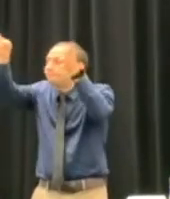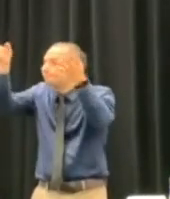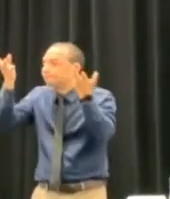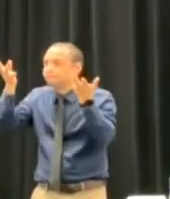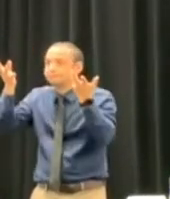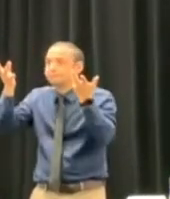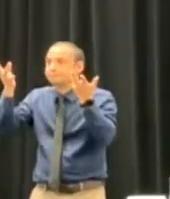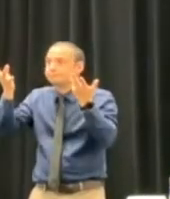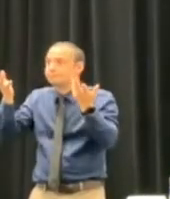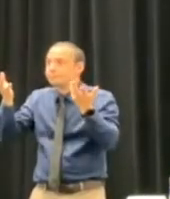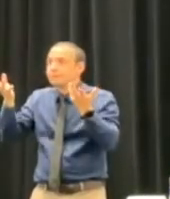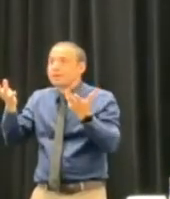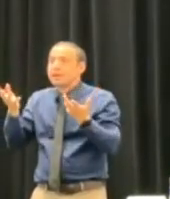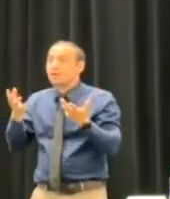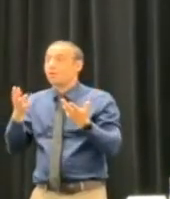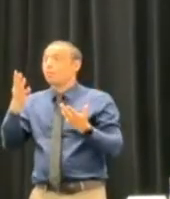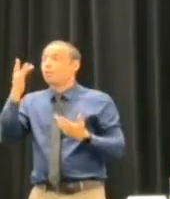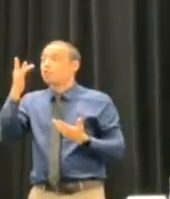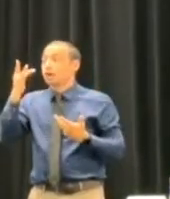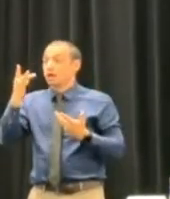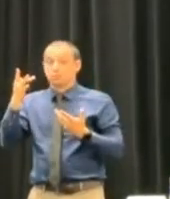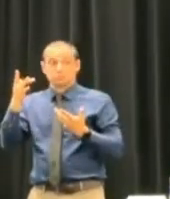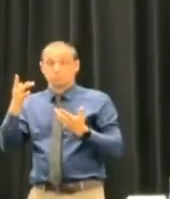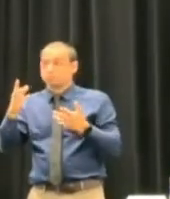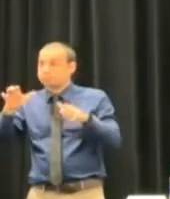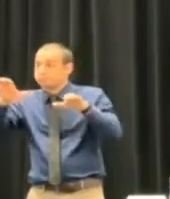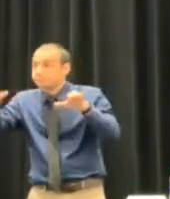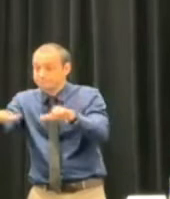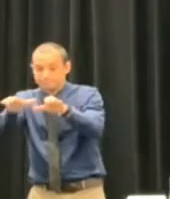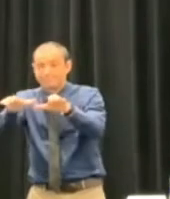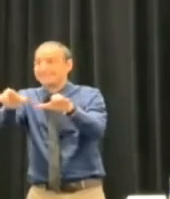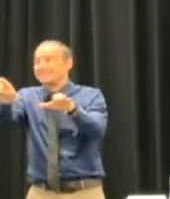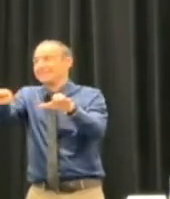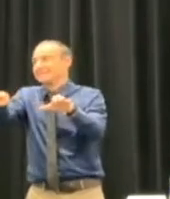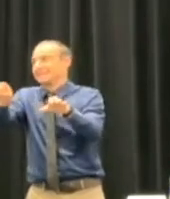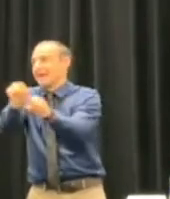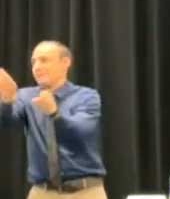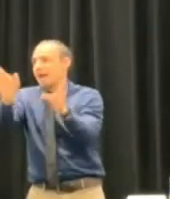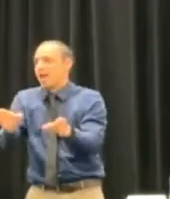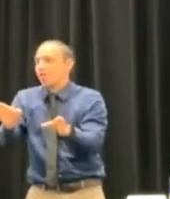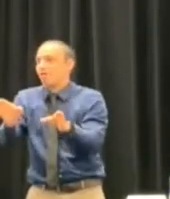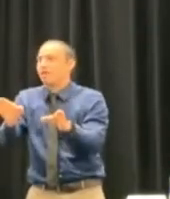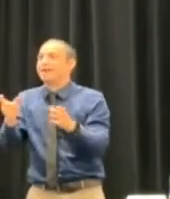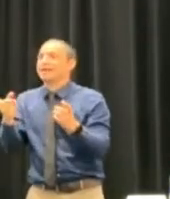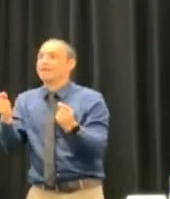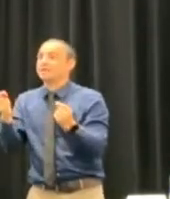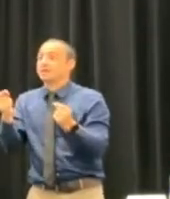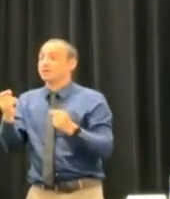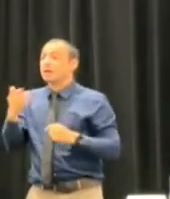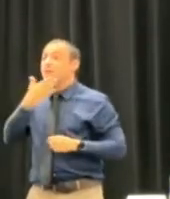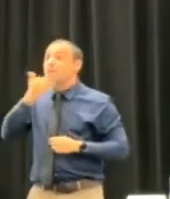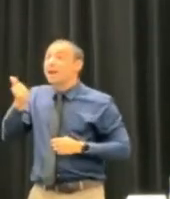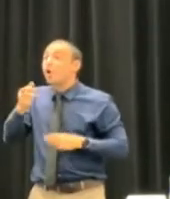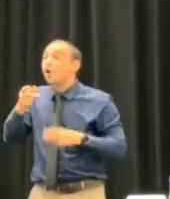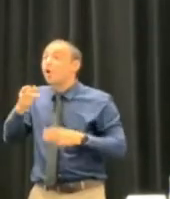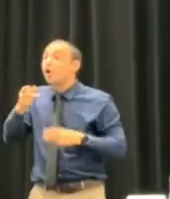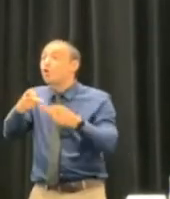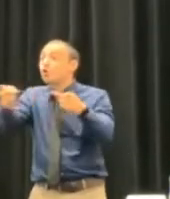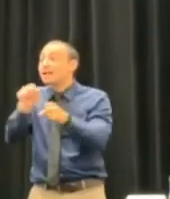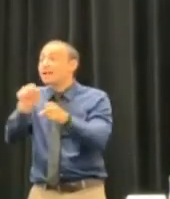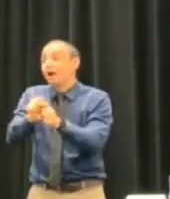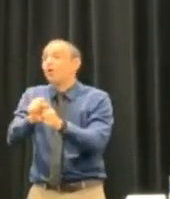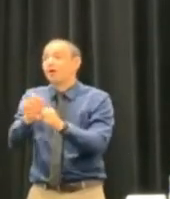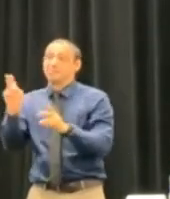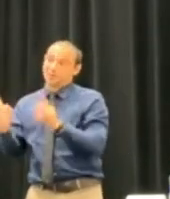hace a través de esa mano de obra y esa mano de obra va a llegar a donde mejor lo traten con relación a las mejoras a